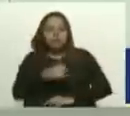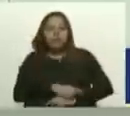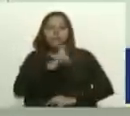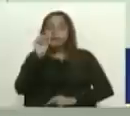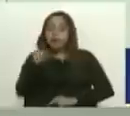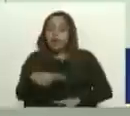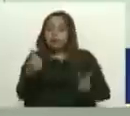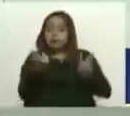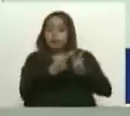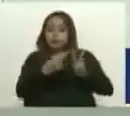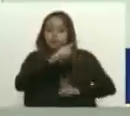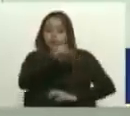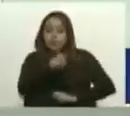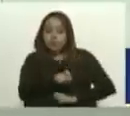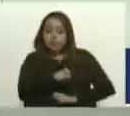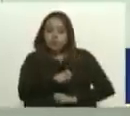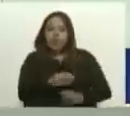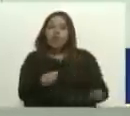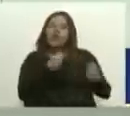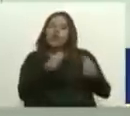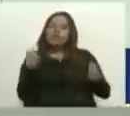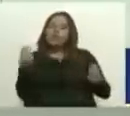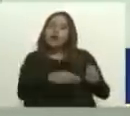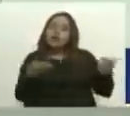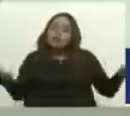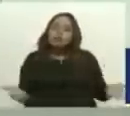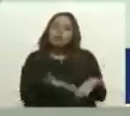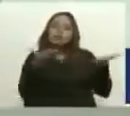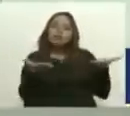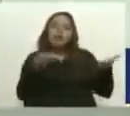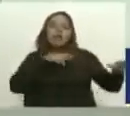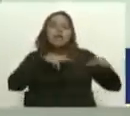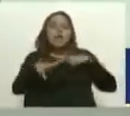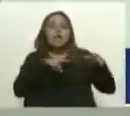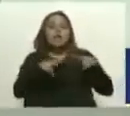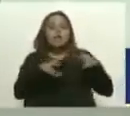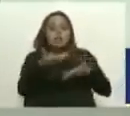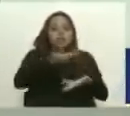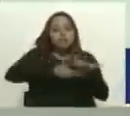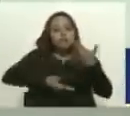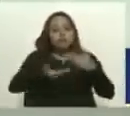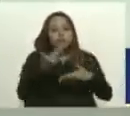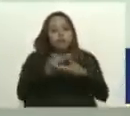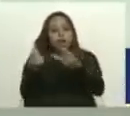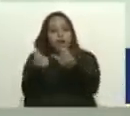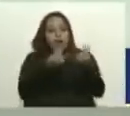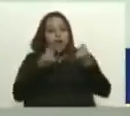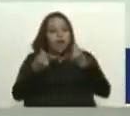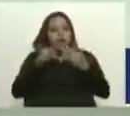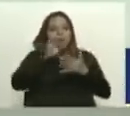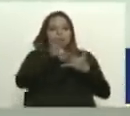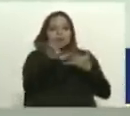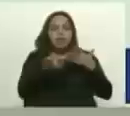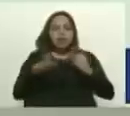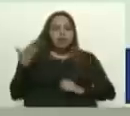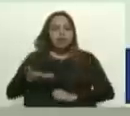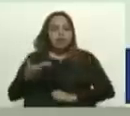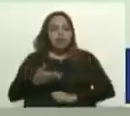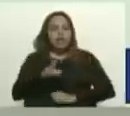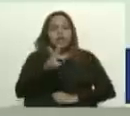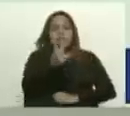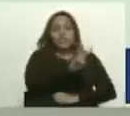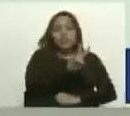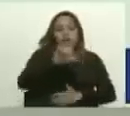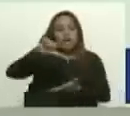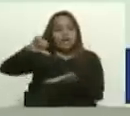lugar, ¿de qué manera se potenciarán las relaciones y los intercambios comerciales y estratégicos entre Irán